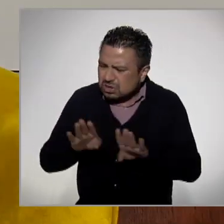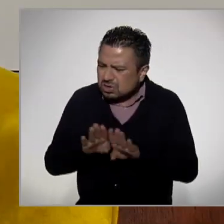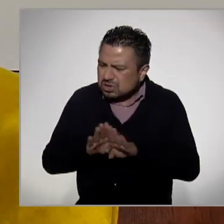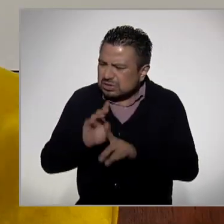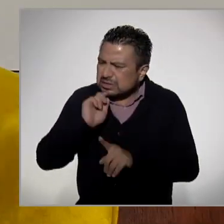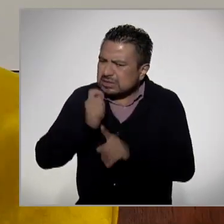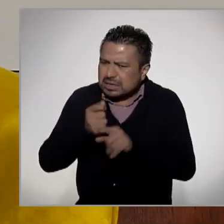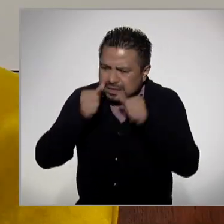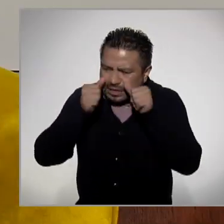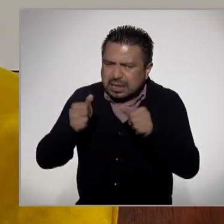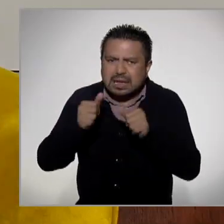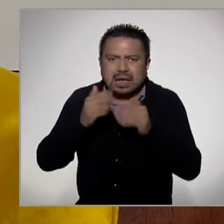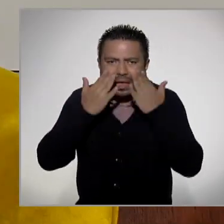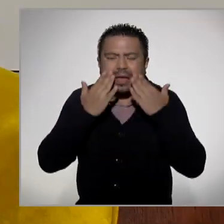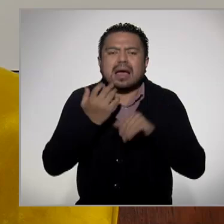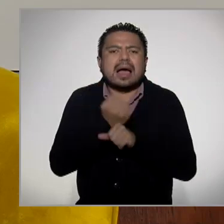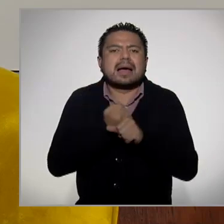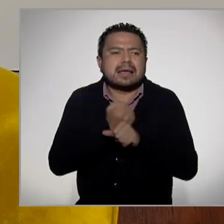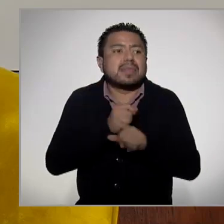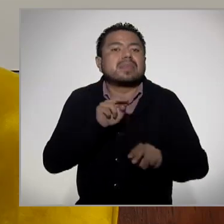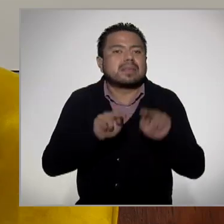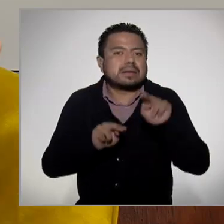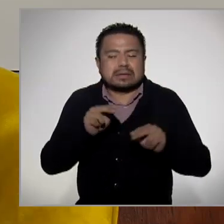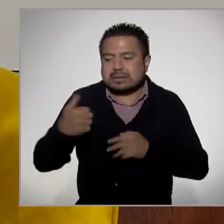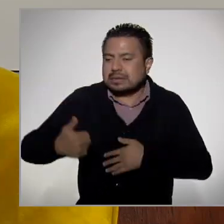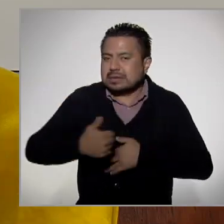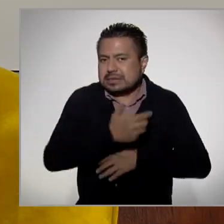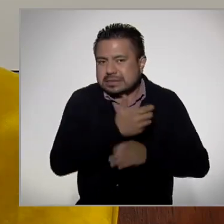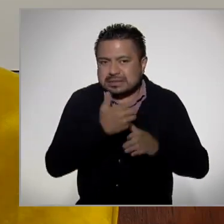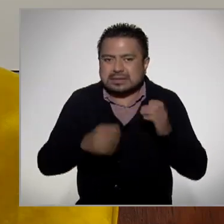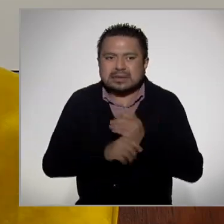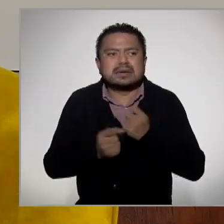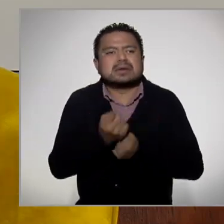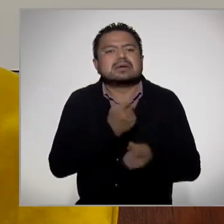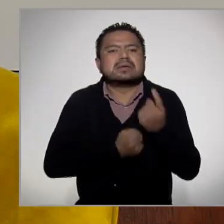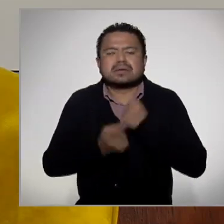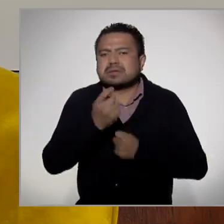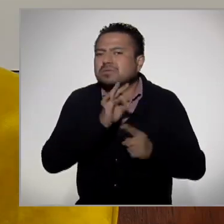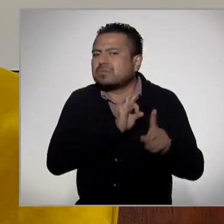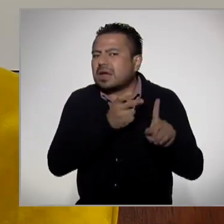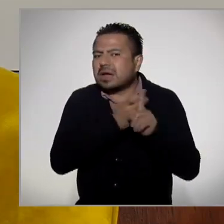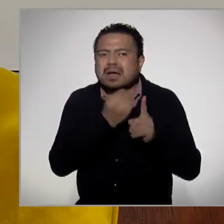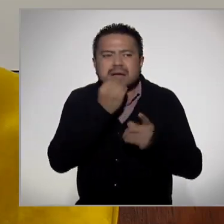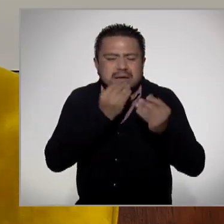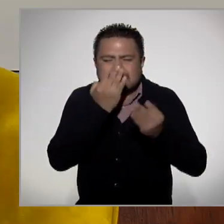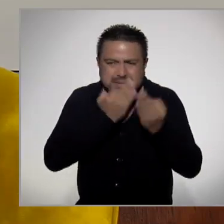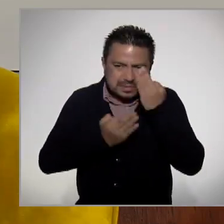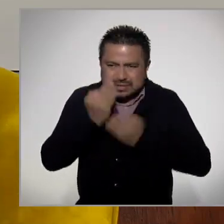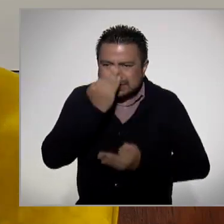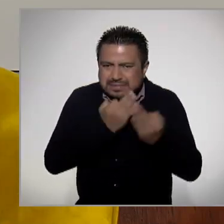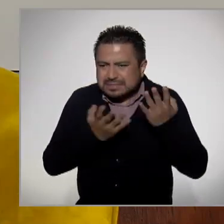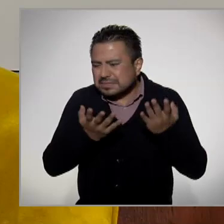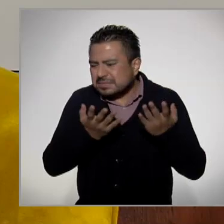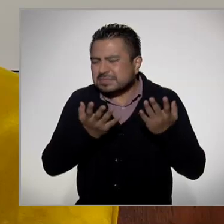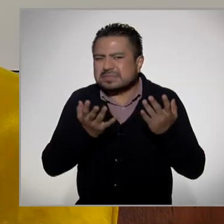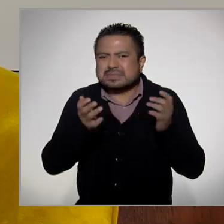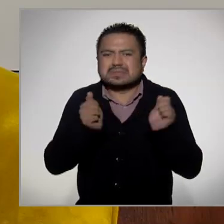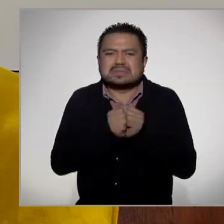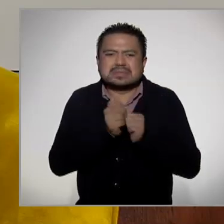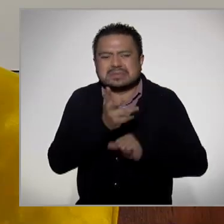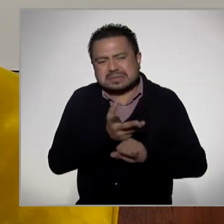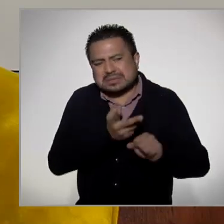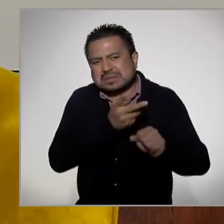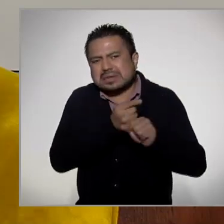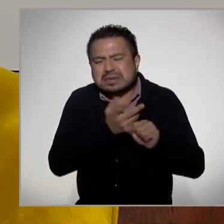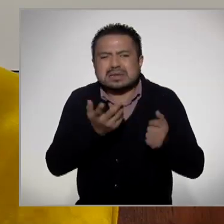trata la anemia pues dependiendo de la causa hay anemias leves que se pueden tratar con alimentación con suplementación